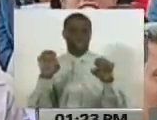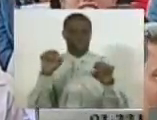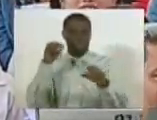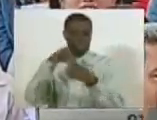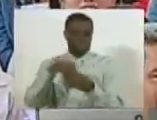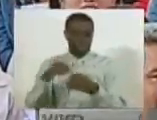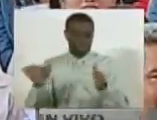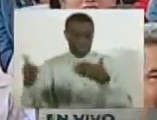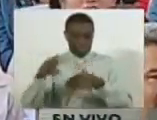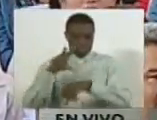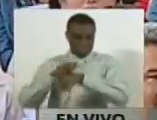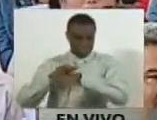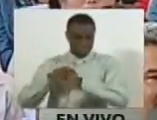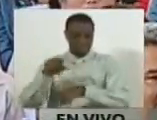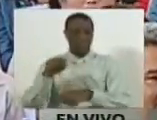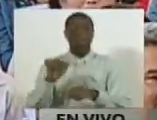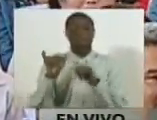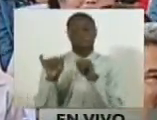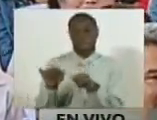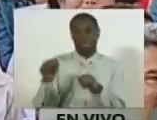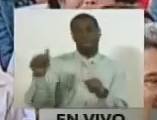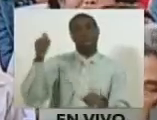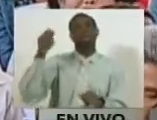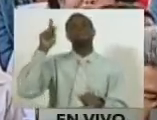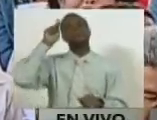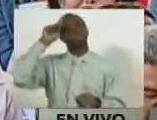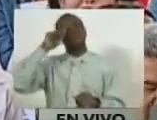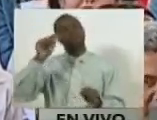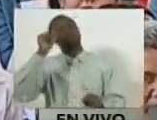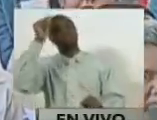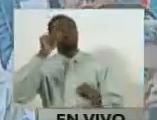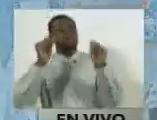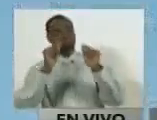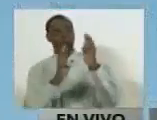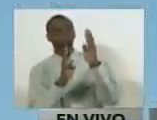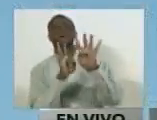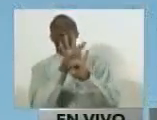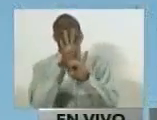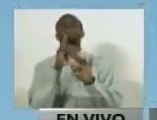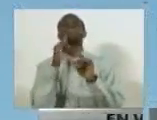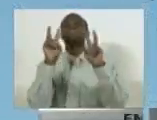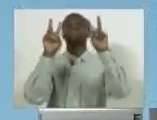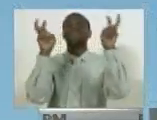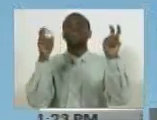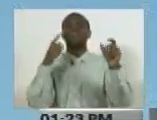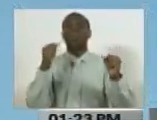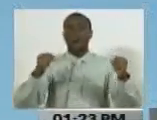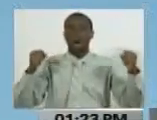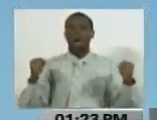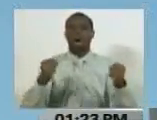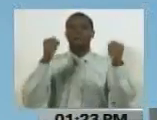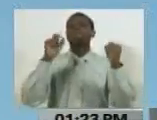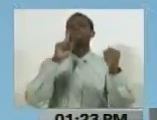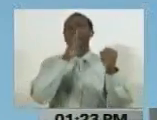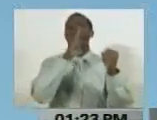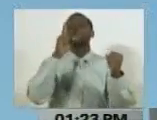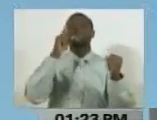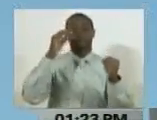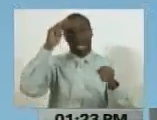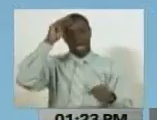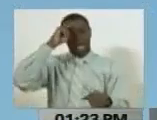IPASME, dirigida por el profesor Marino Quintero, quien interpretarán el himno al maestro.